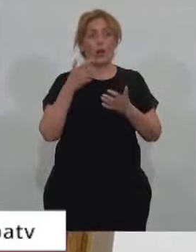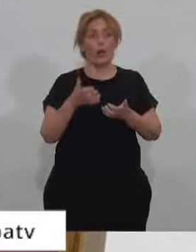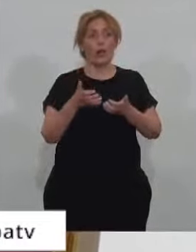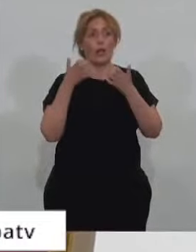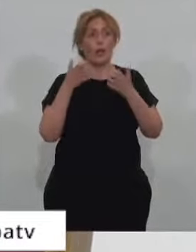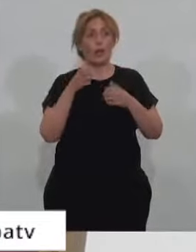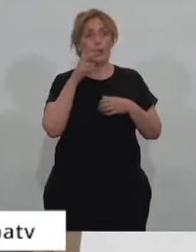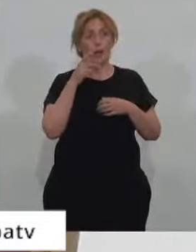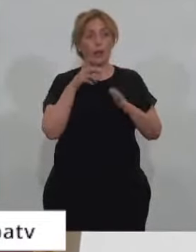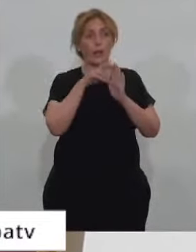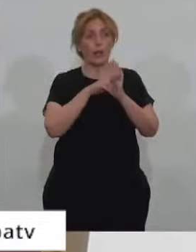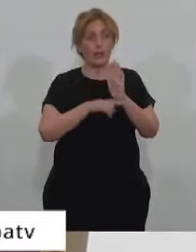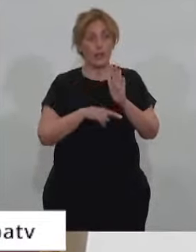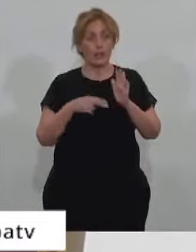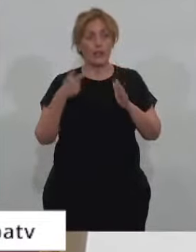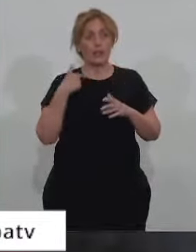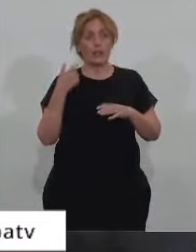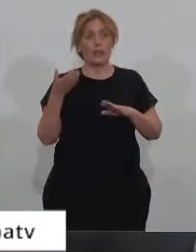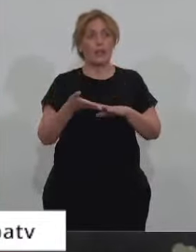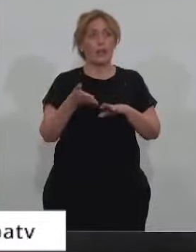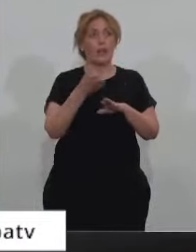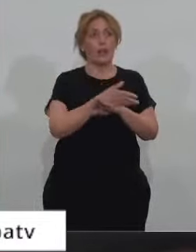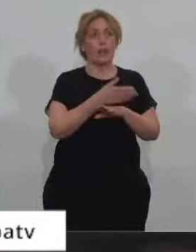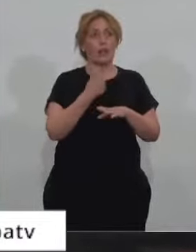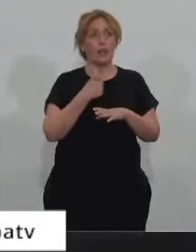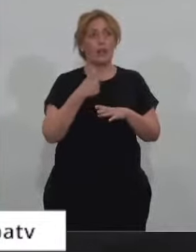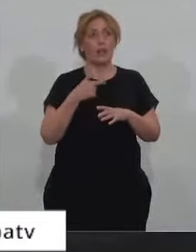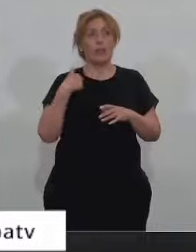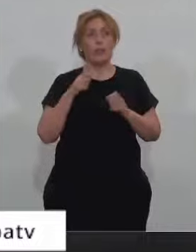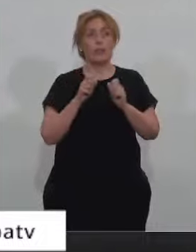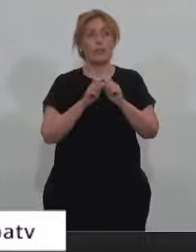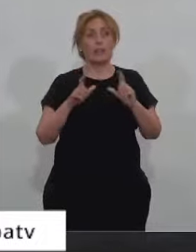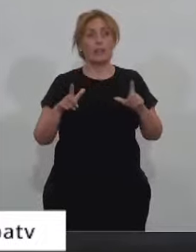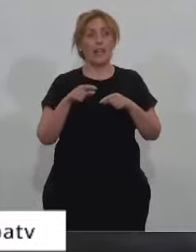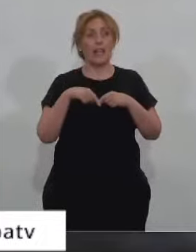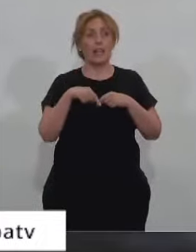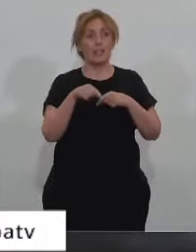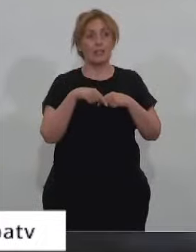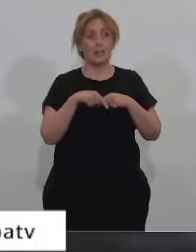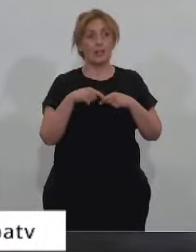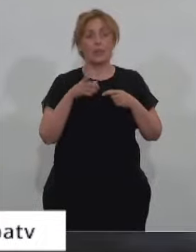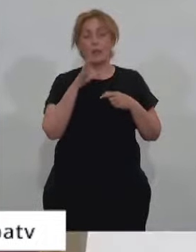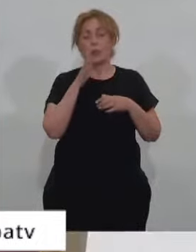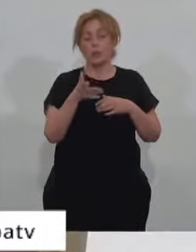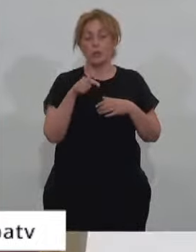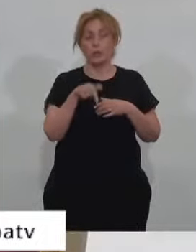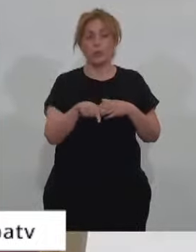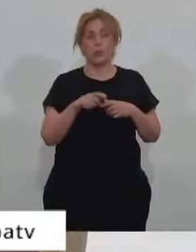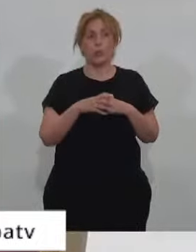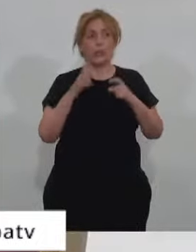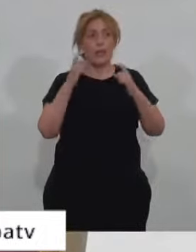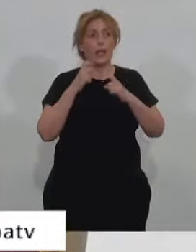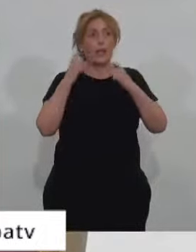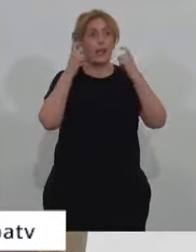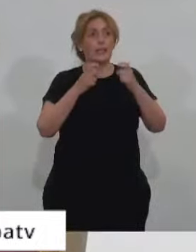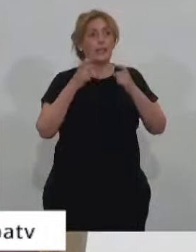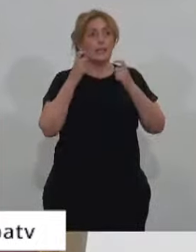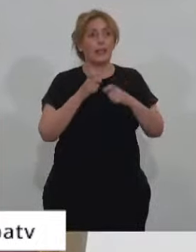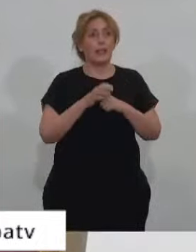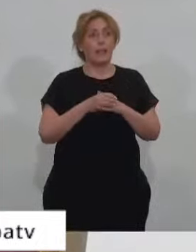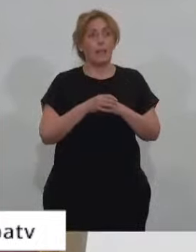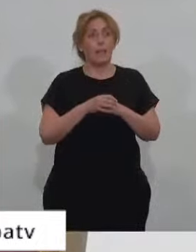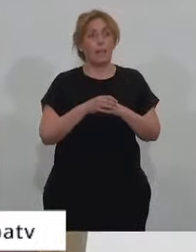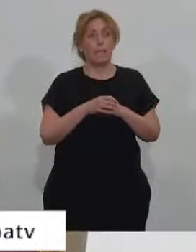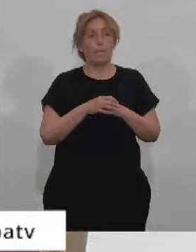la materia del teletrabajo, pues para precisamente paliar esa ¿cómo le diría?, nube, por si quiere denominarlo de